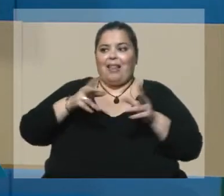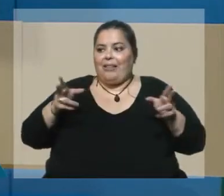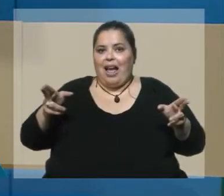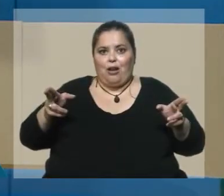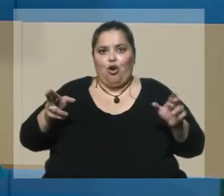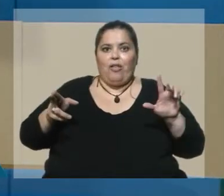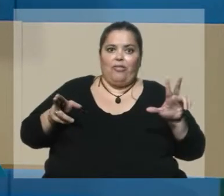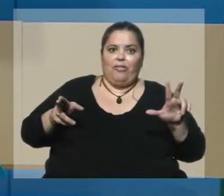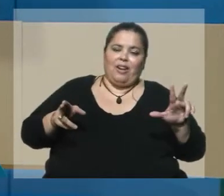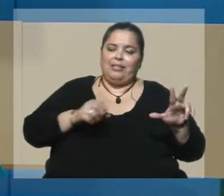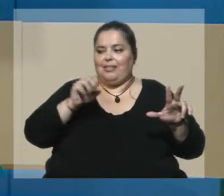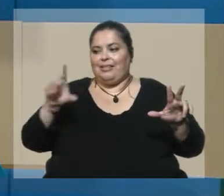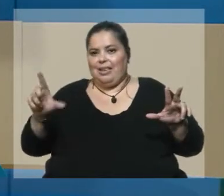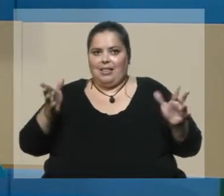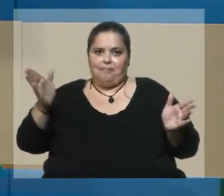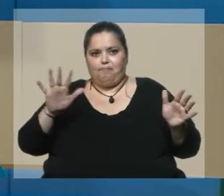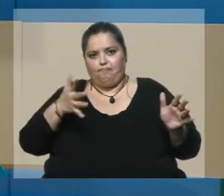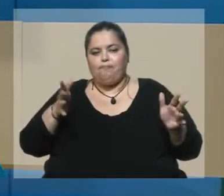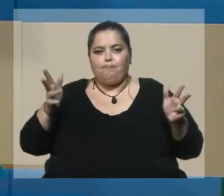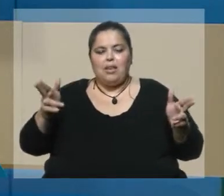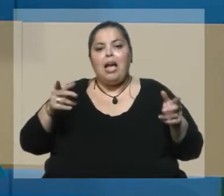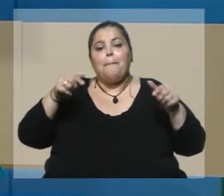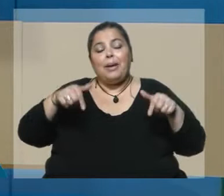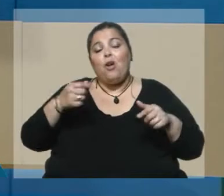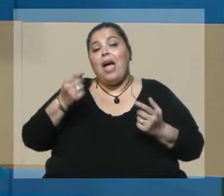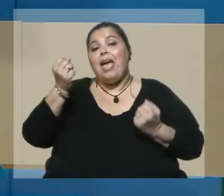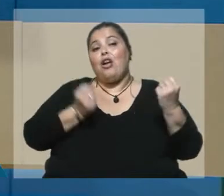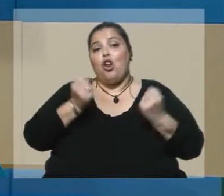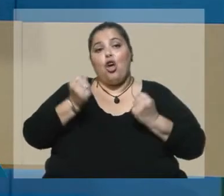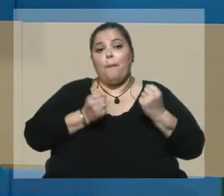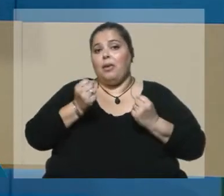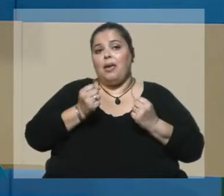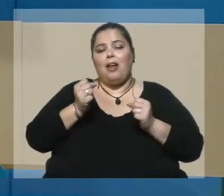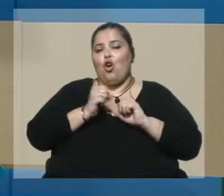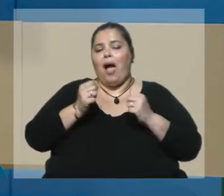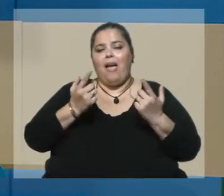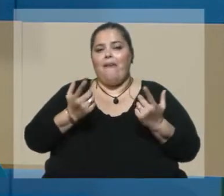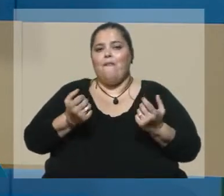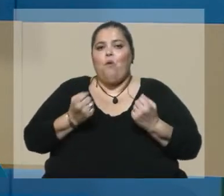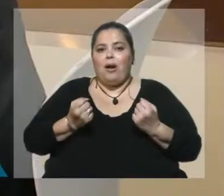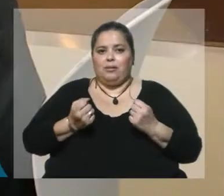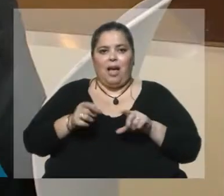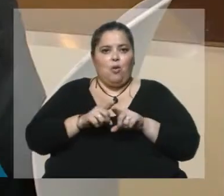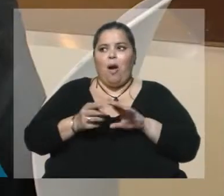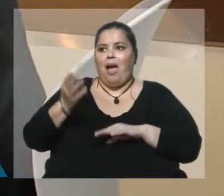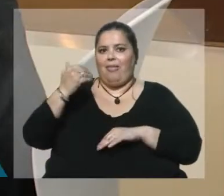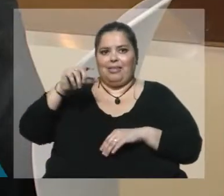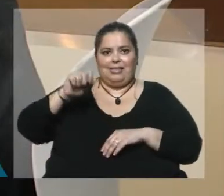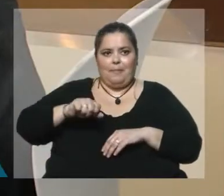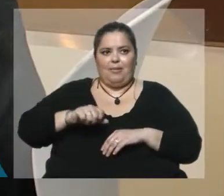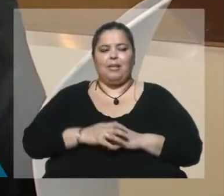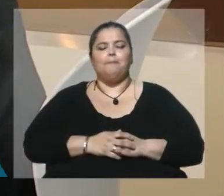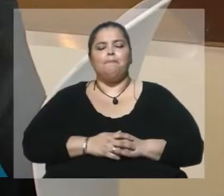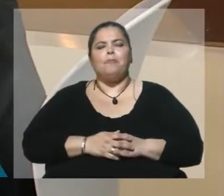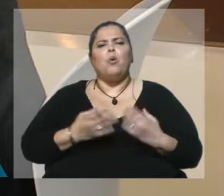la economía va a estar o por lo menos no va a tener la fuerza externa que que tuvo en los últimos semestres El dilema cuál es si se